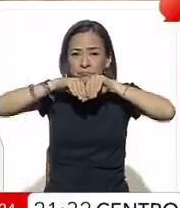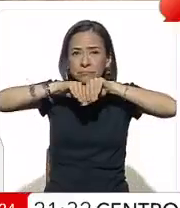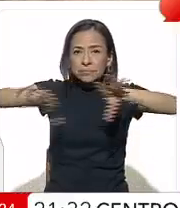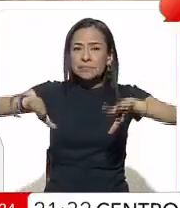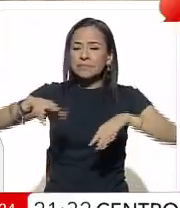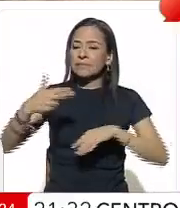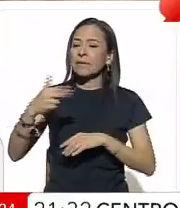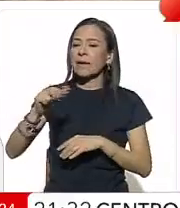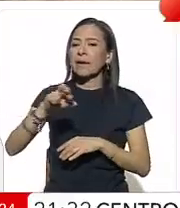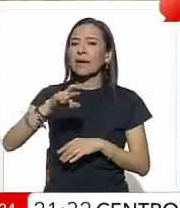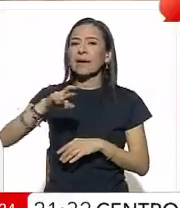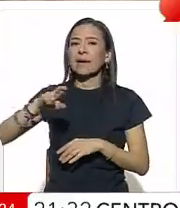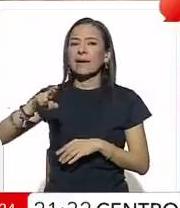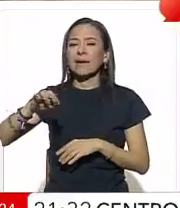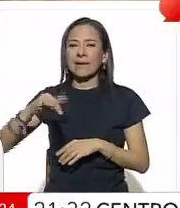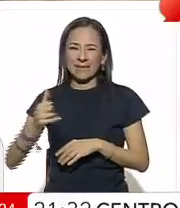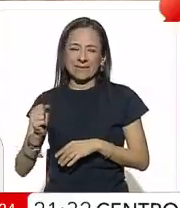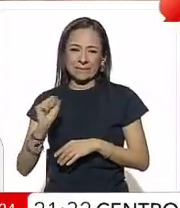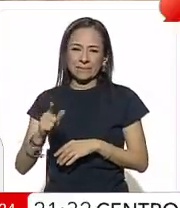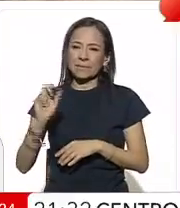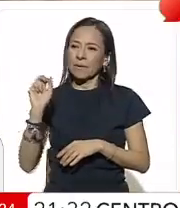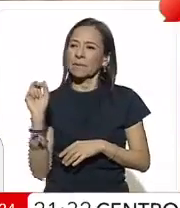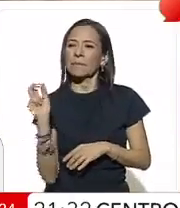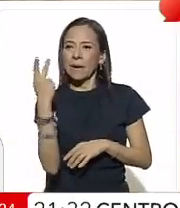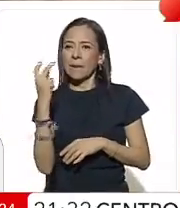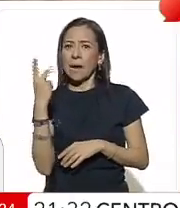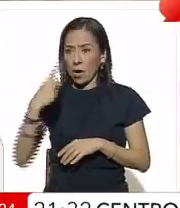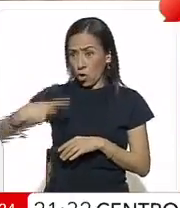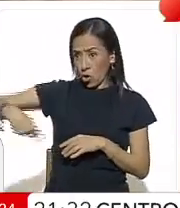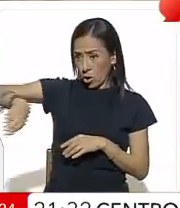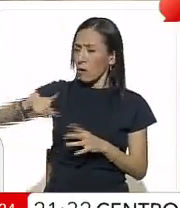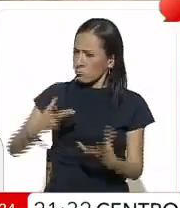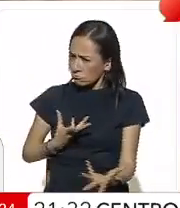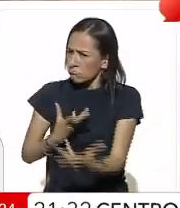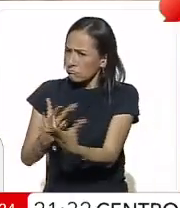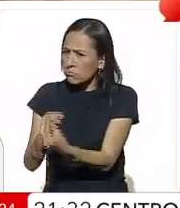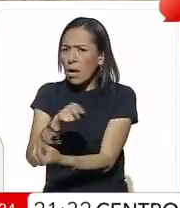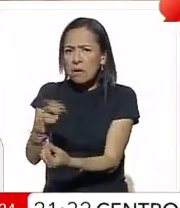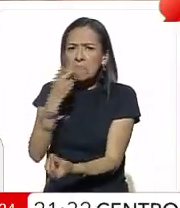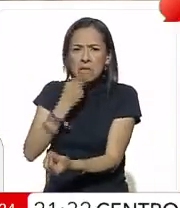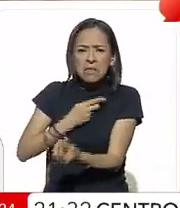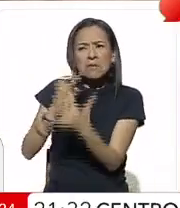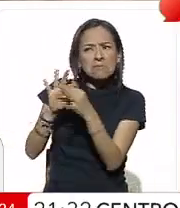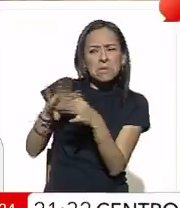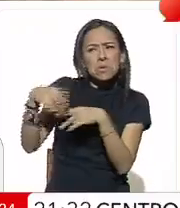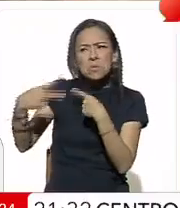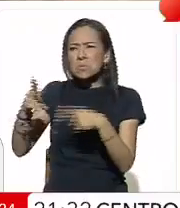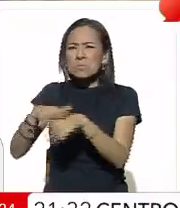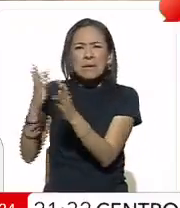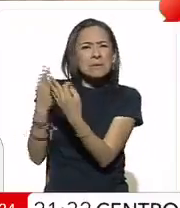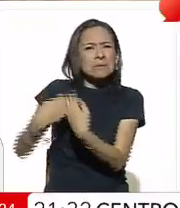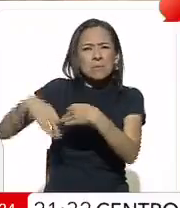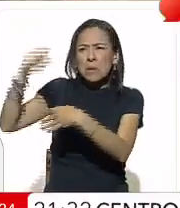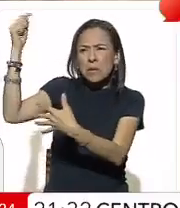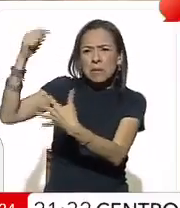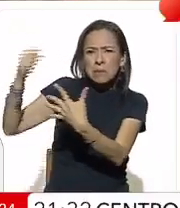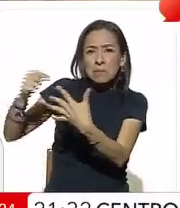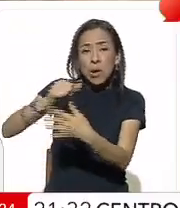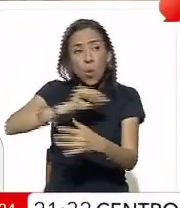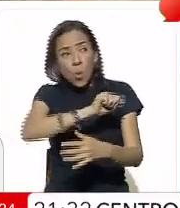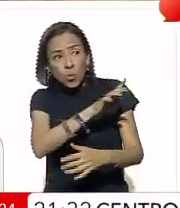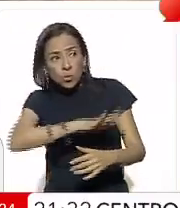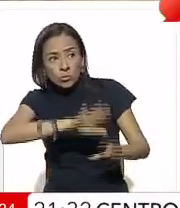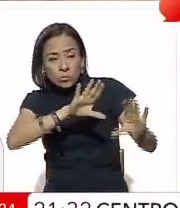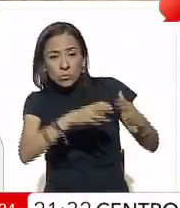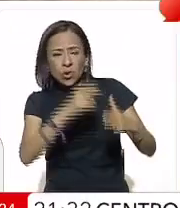Harris. Nos hemos reunido con ellos, ellos también ya sacaron sus prioridades y hay una desalineación completa con la campaña de